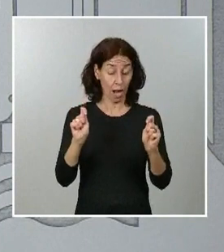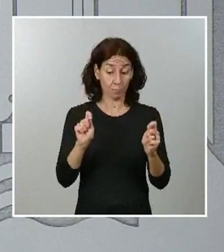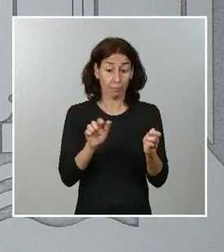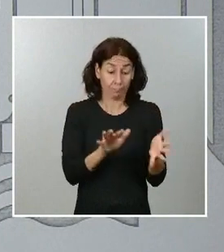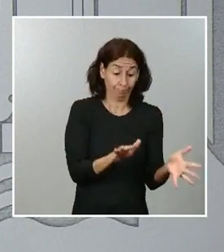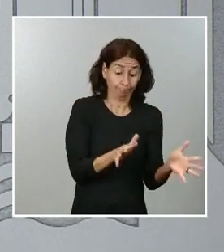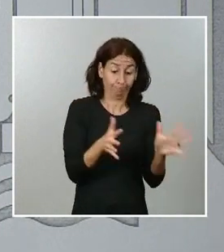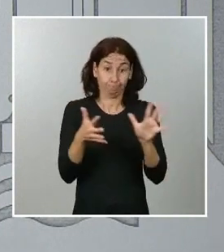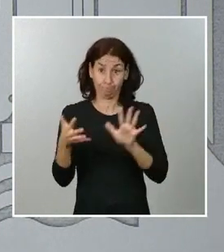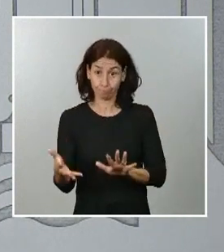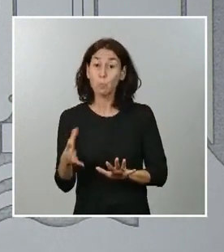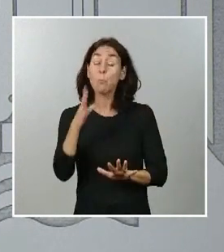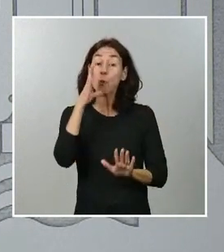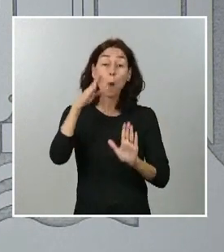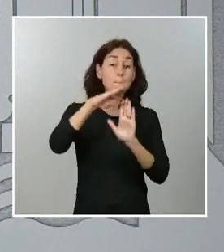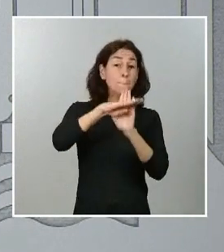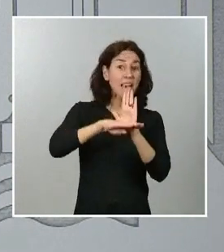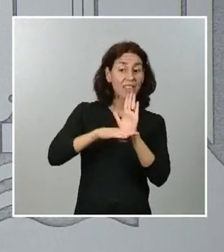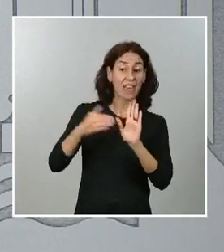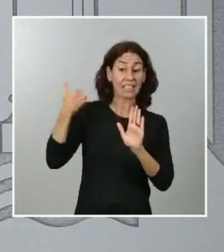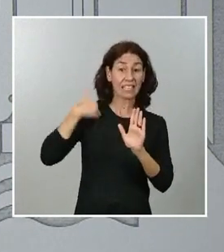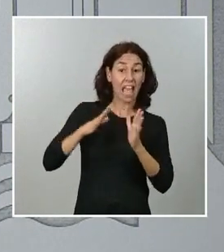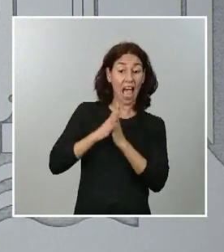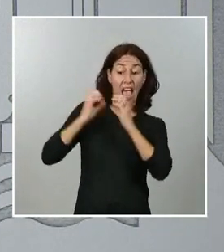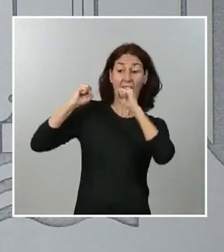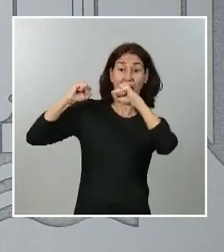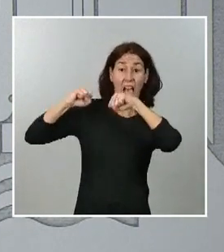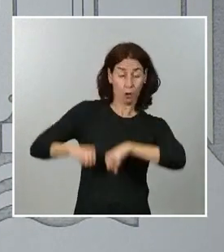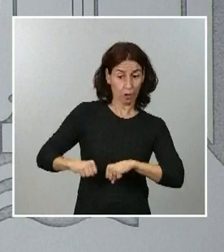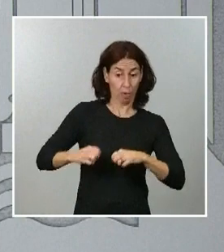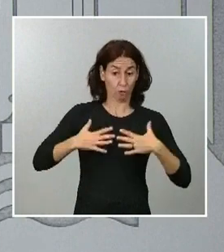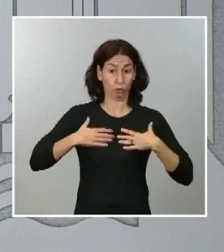revela que las autoridades madrileñas distorsionan el número real de contagios.